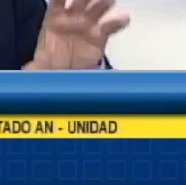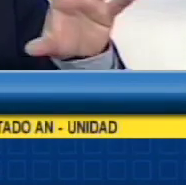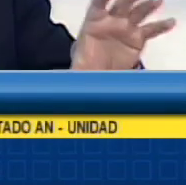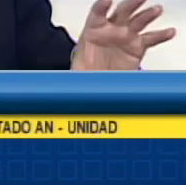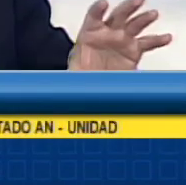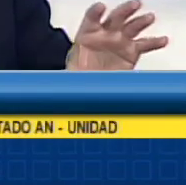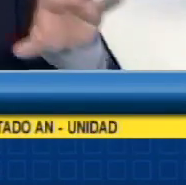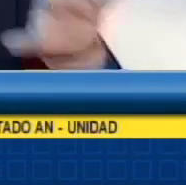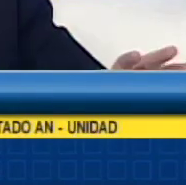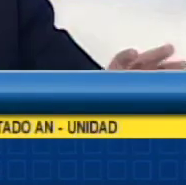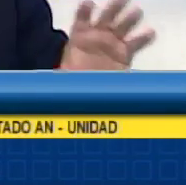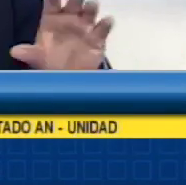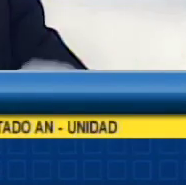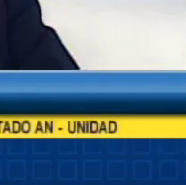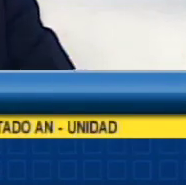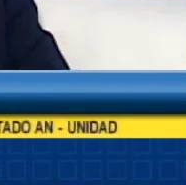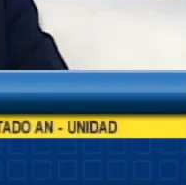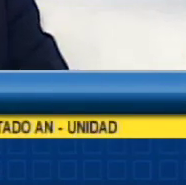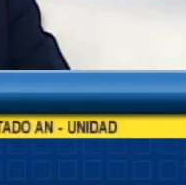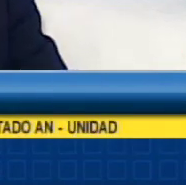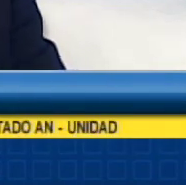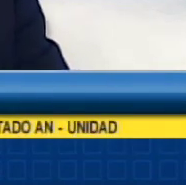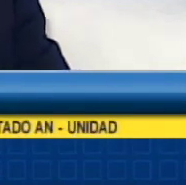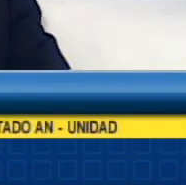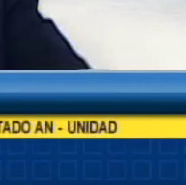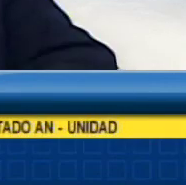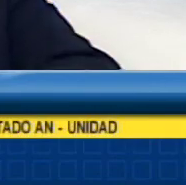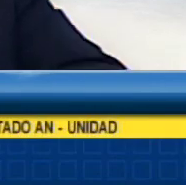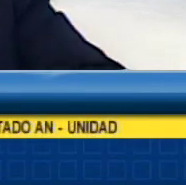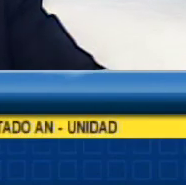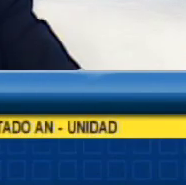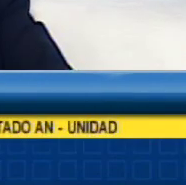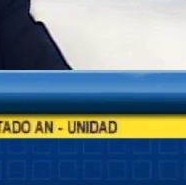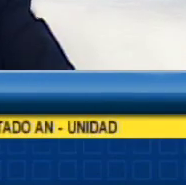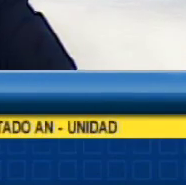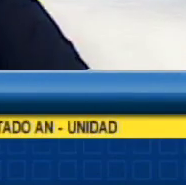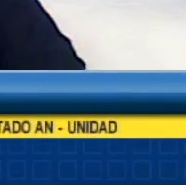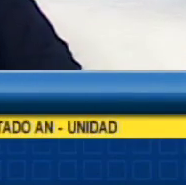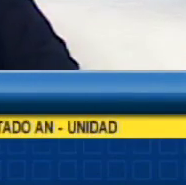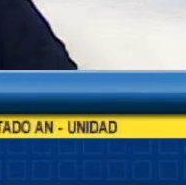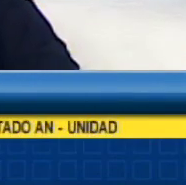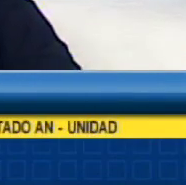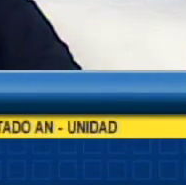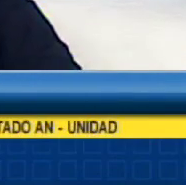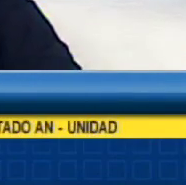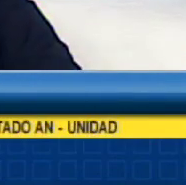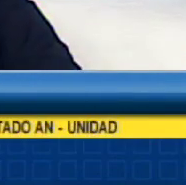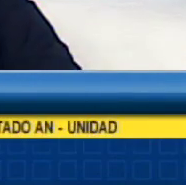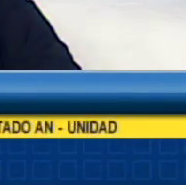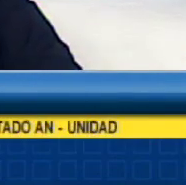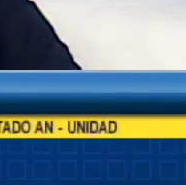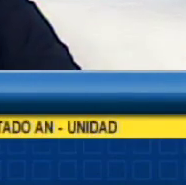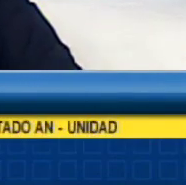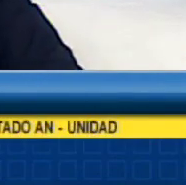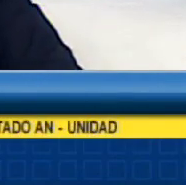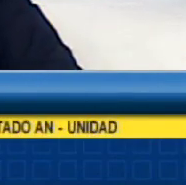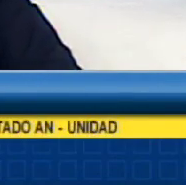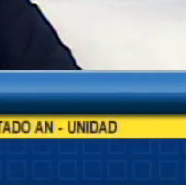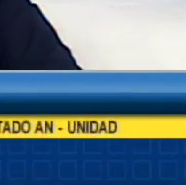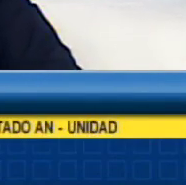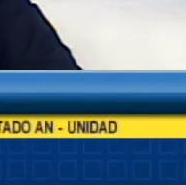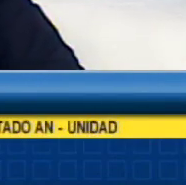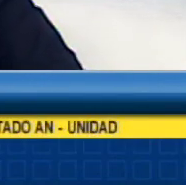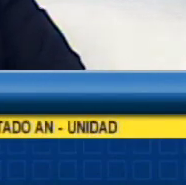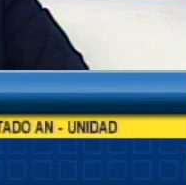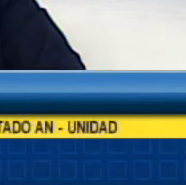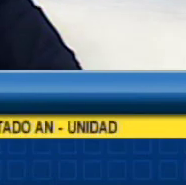eso. Parece que está todo el día en un discurso de división. Eso hay que desarmarlo. El segundo tema, que me parece más importante